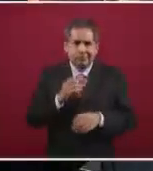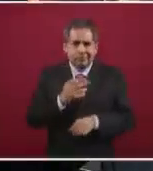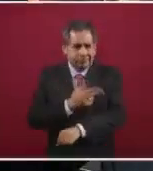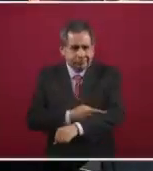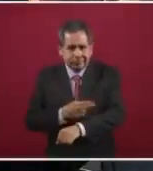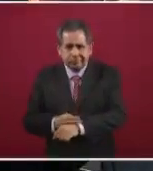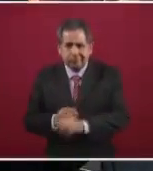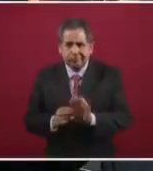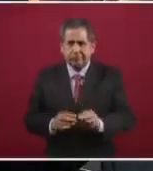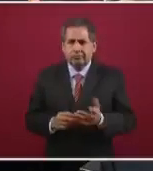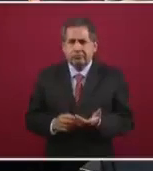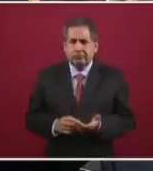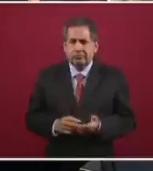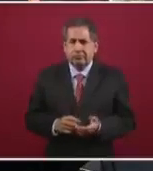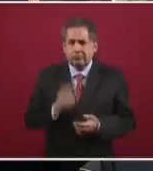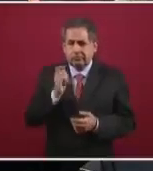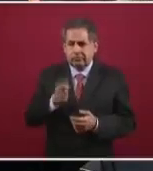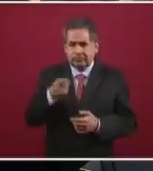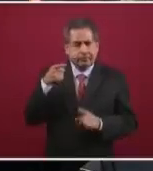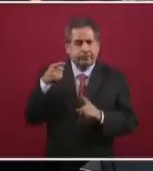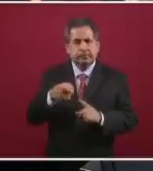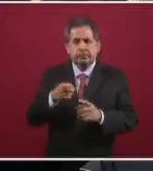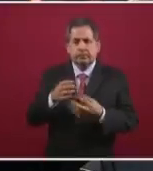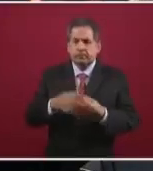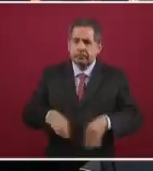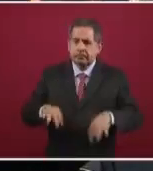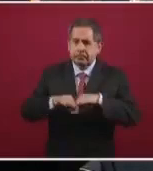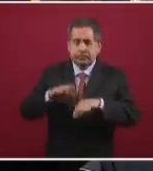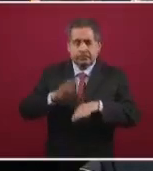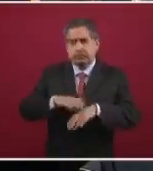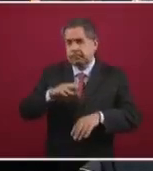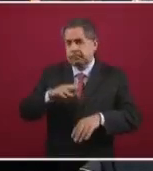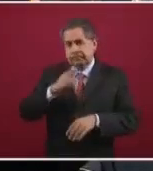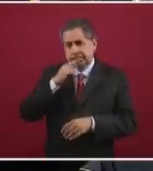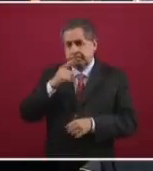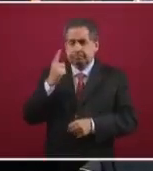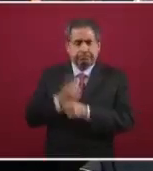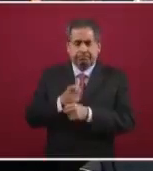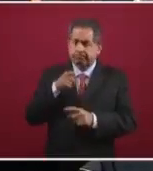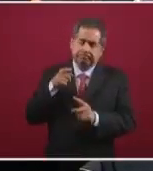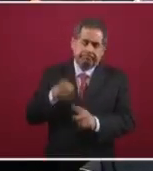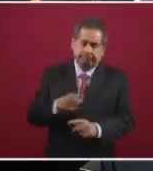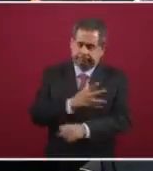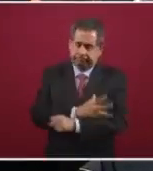porque eso es lo principal.